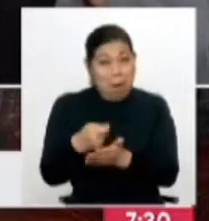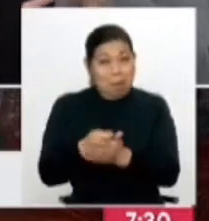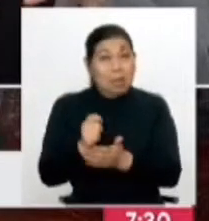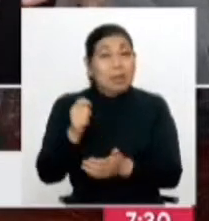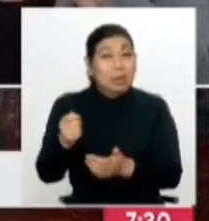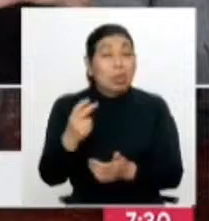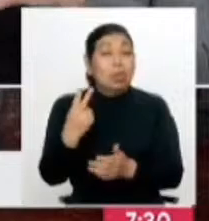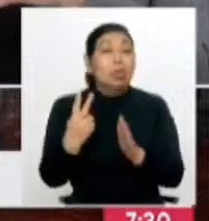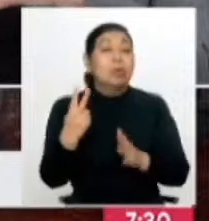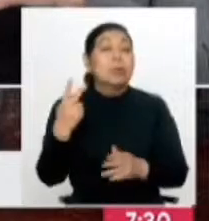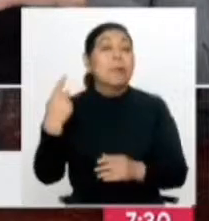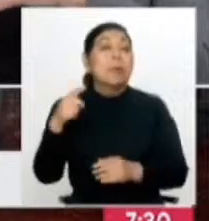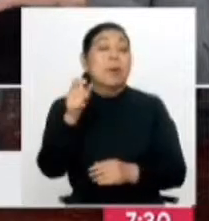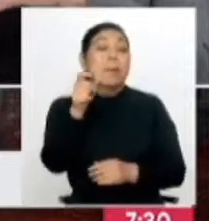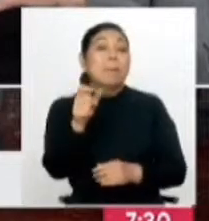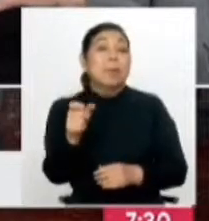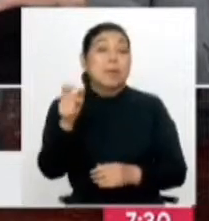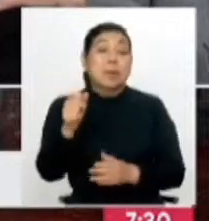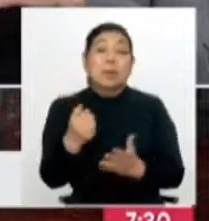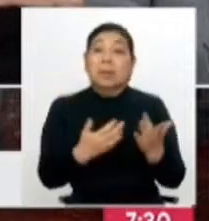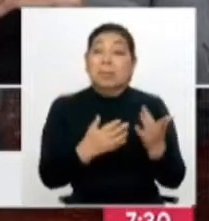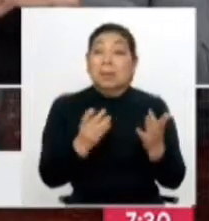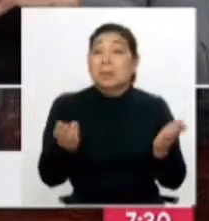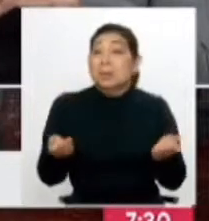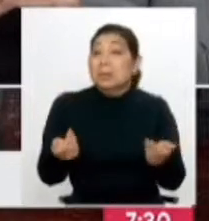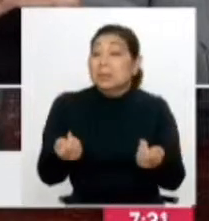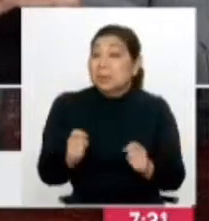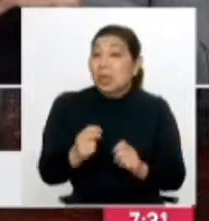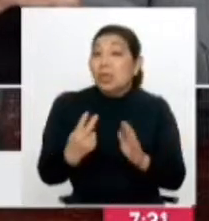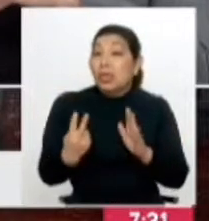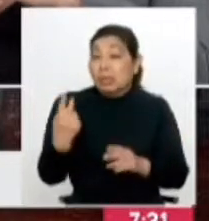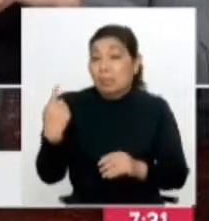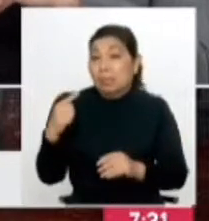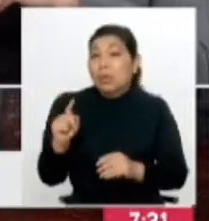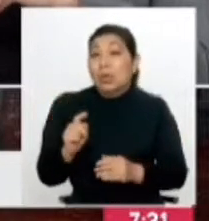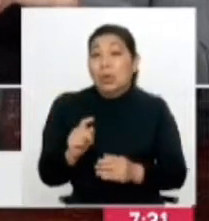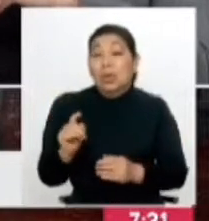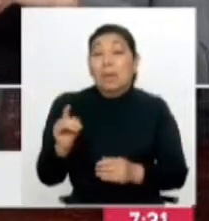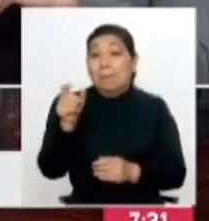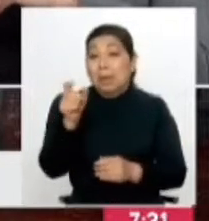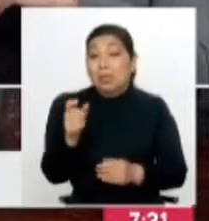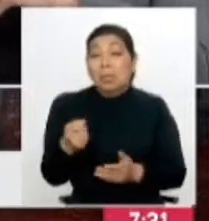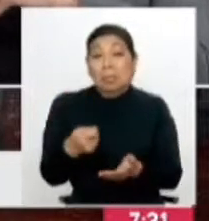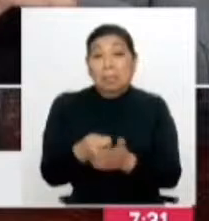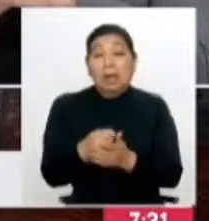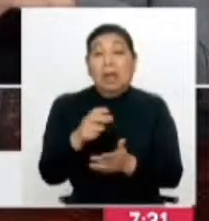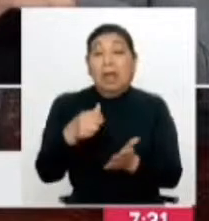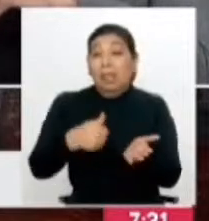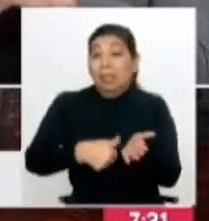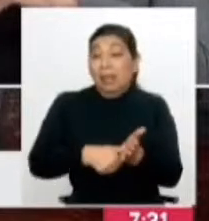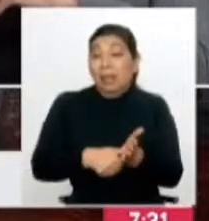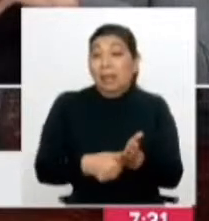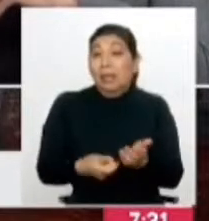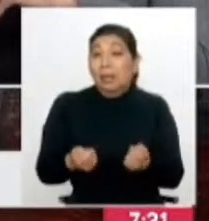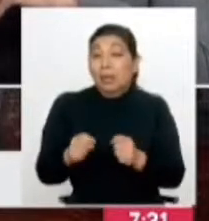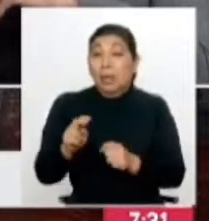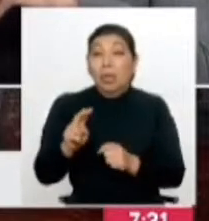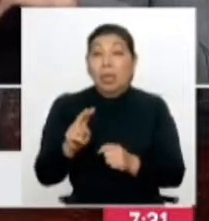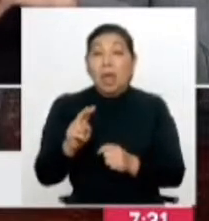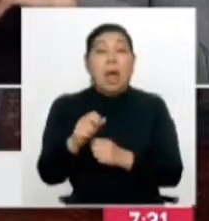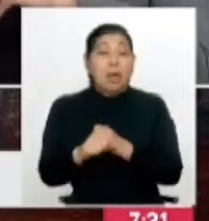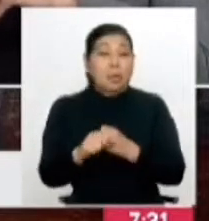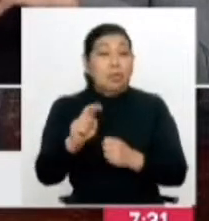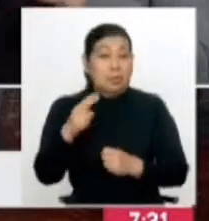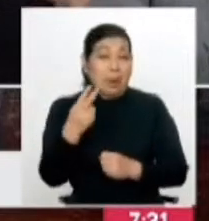número a 12 millones de peruanos. Esperamos cerrar 12 millones de usuarios de cuenta DNI al cierre del